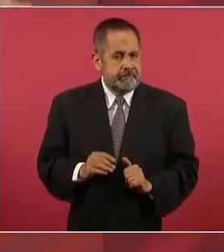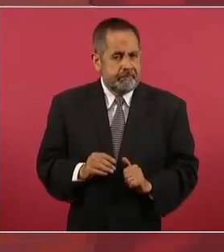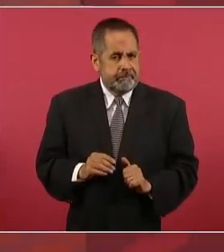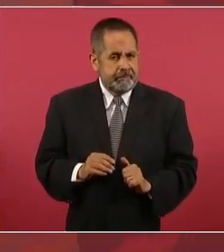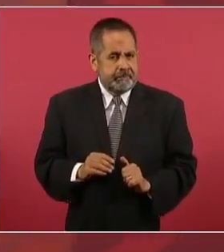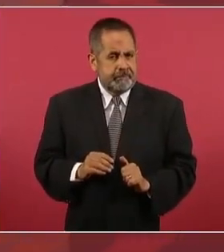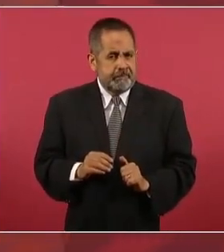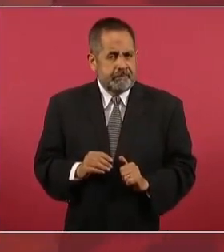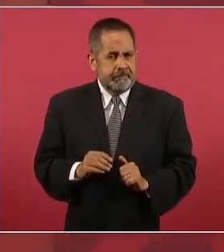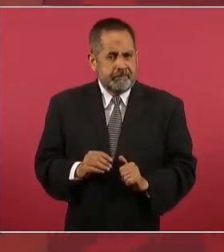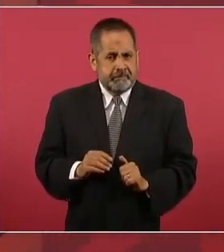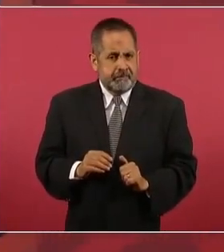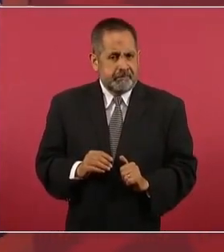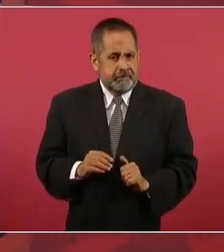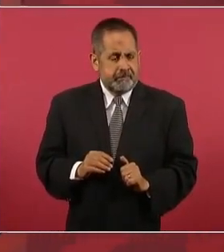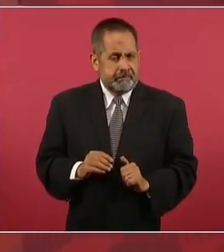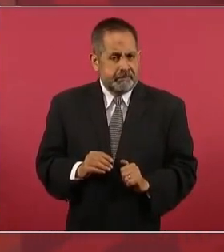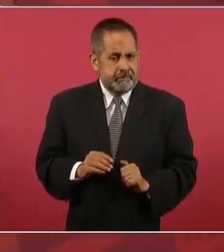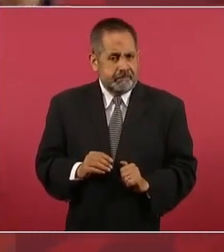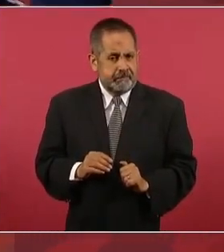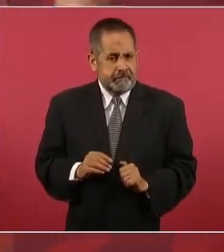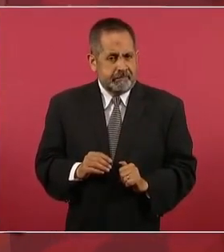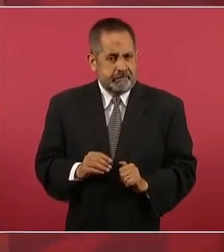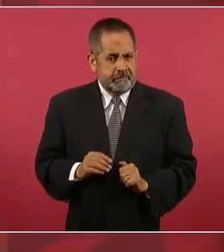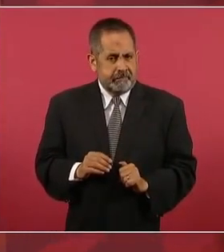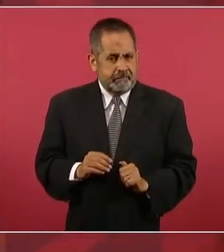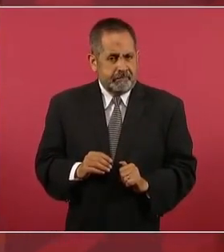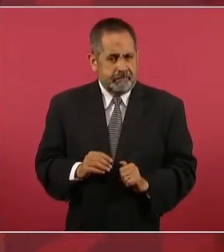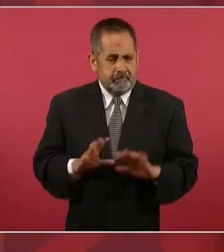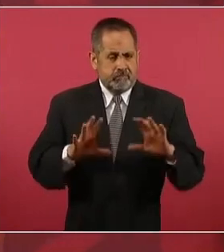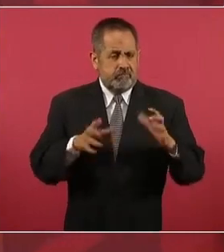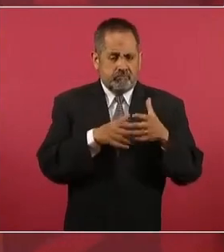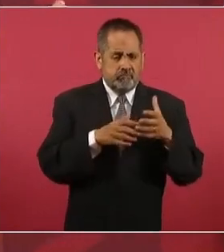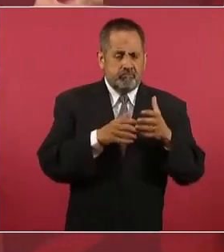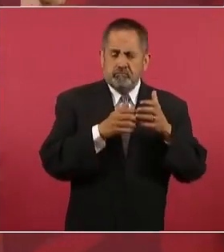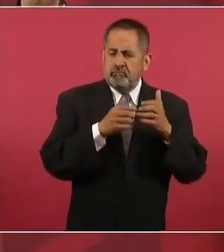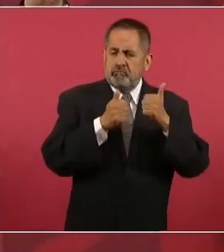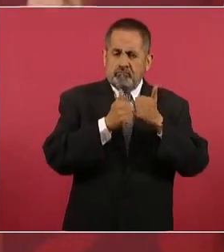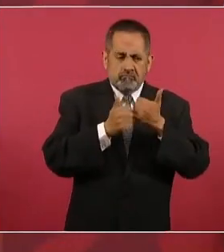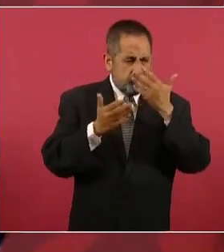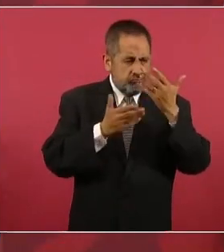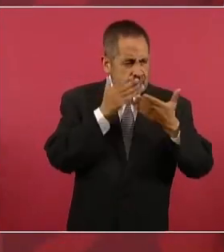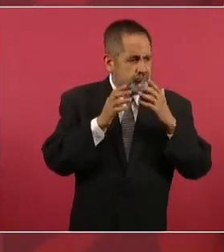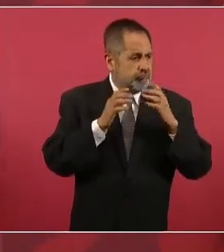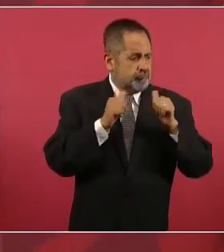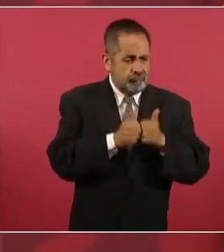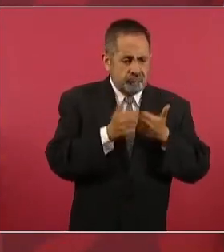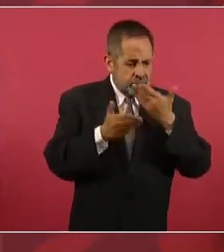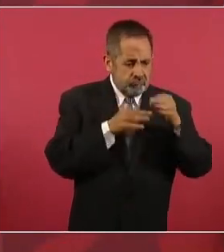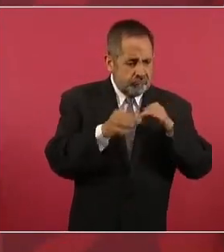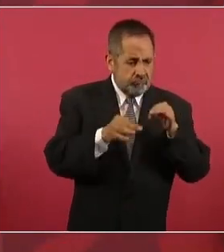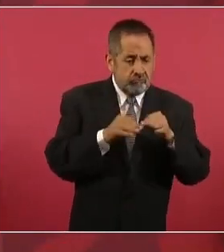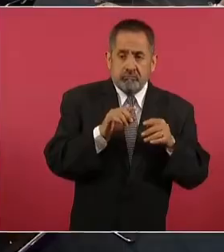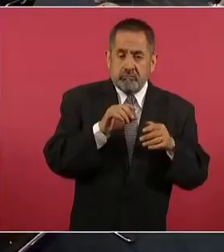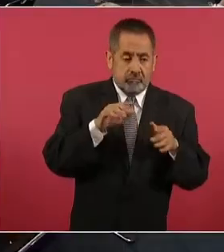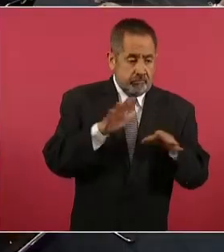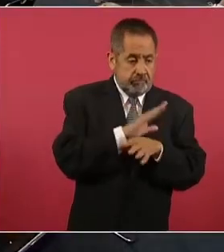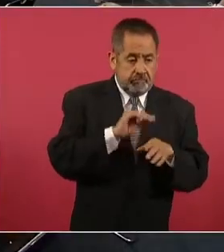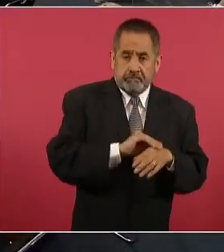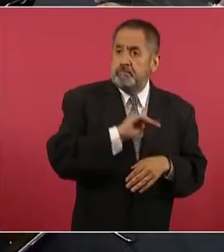el de la esfera en que se desenvolvieron